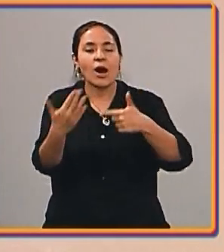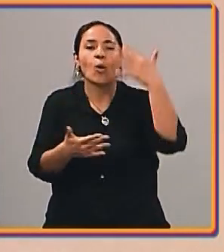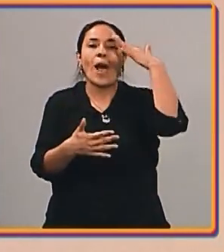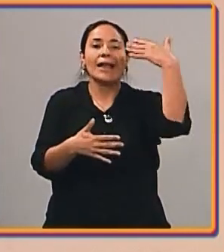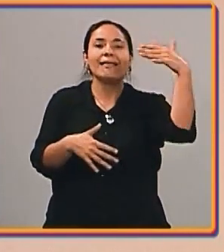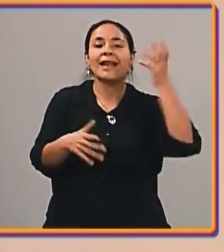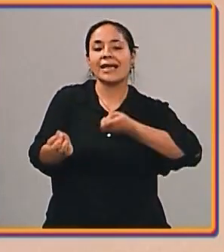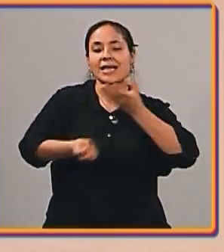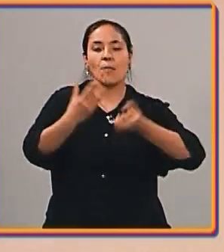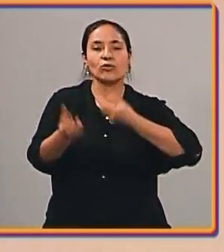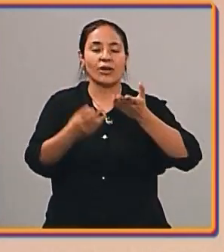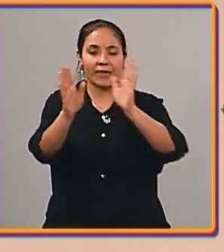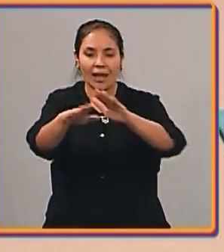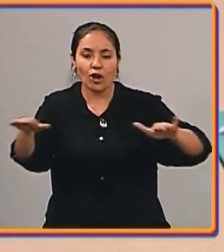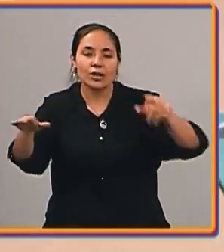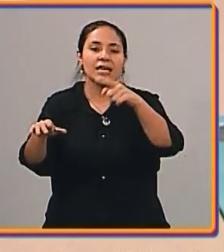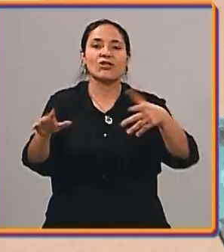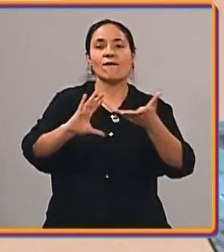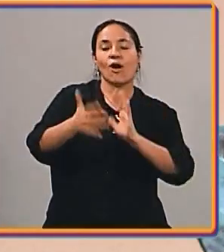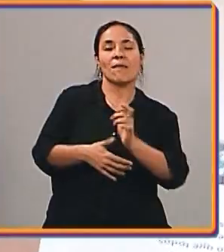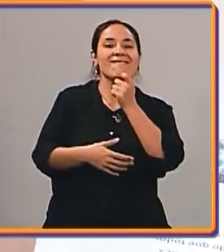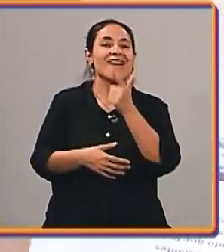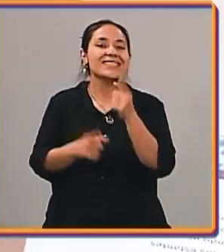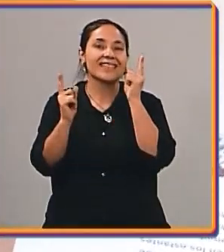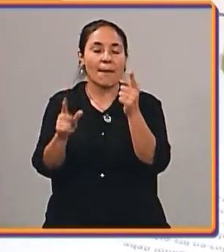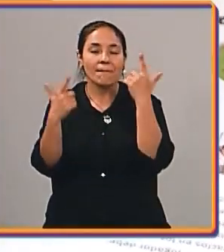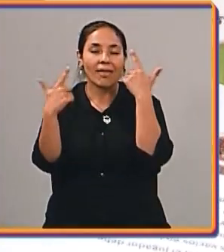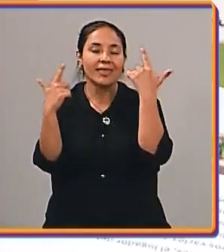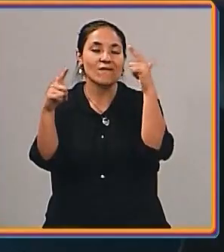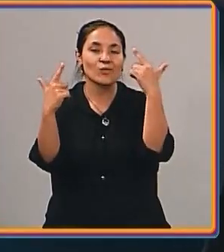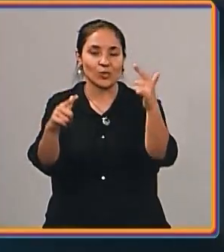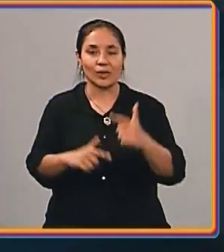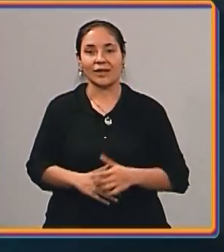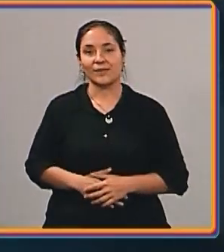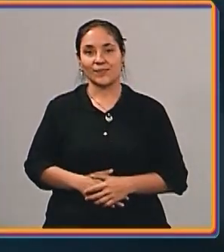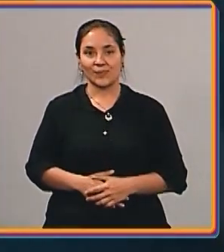manejo de las emociones de los niños y niñas de una manera simple y muy entretenida.